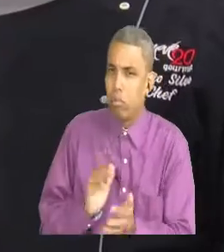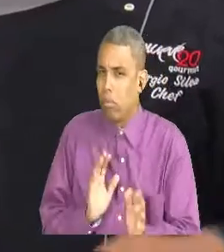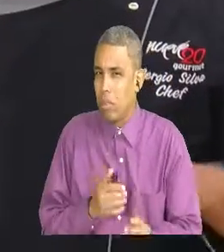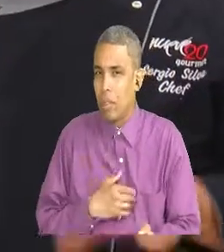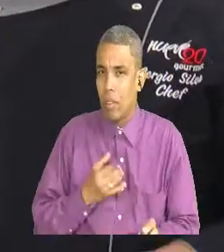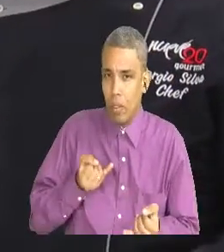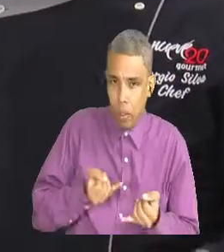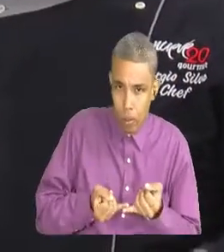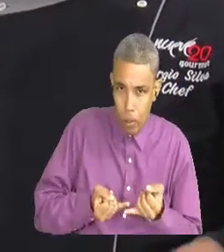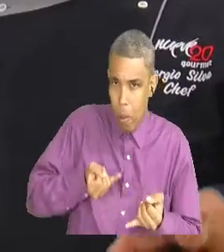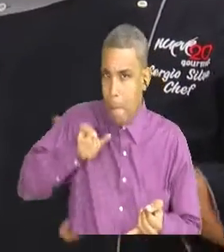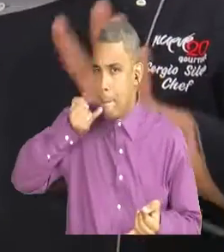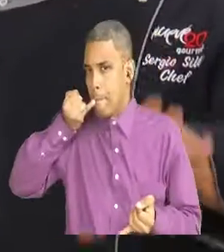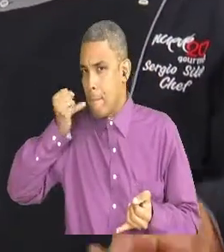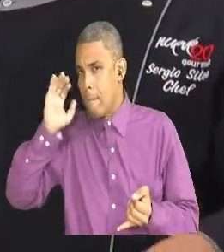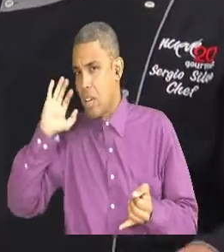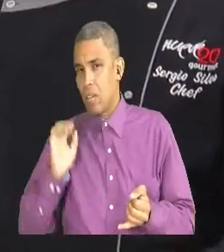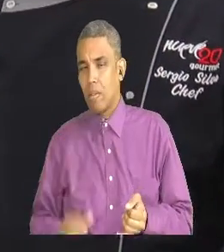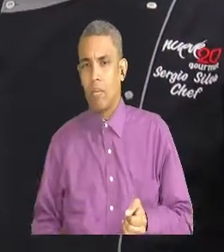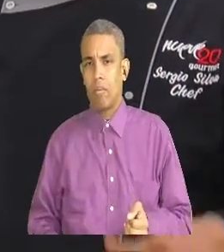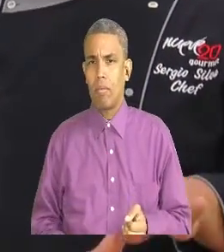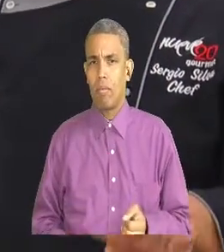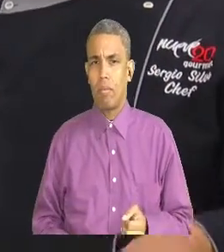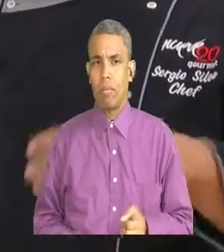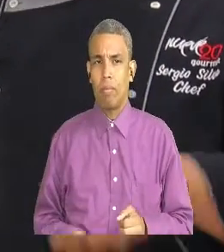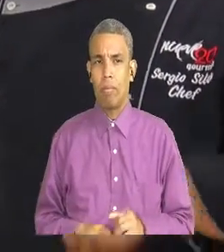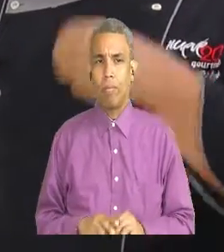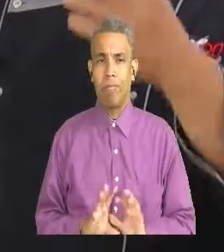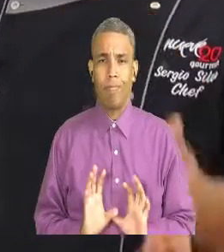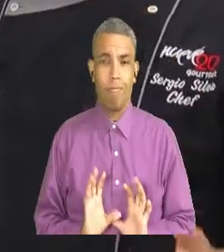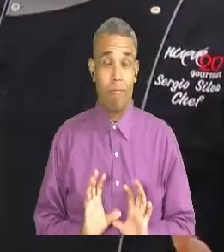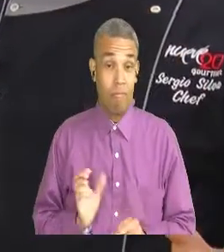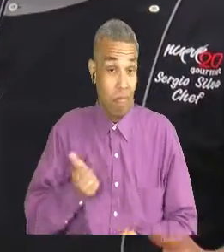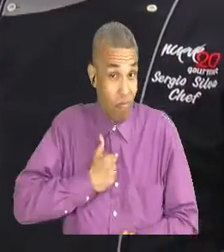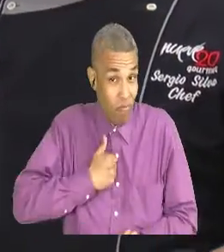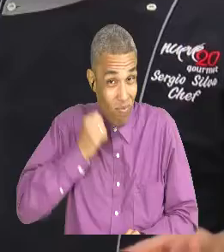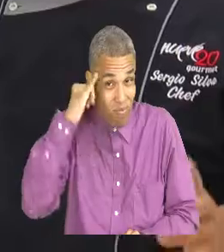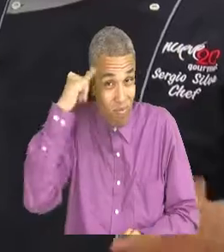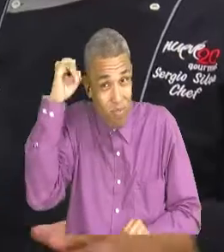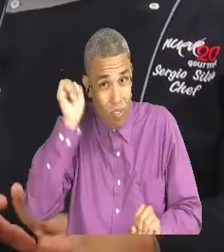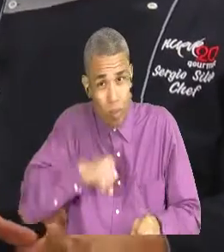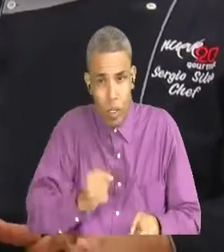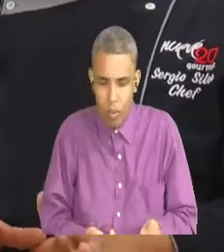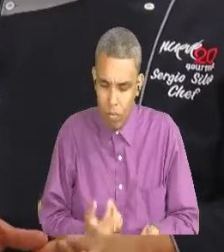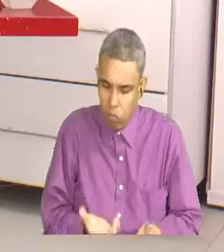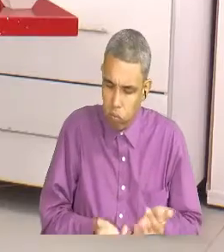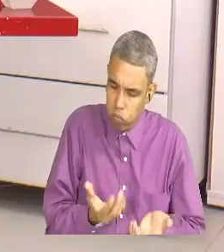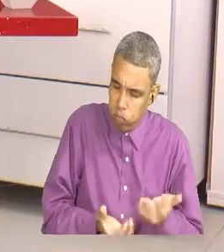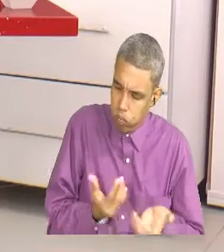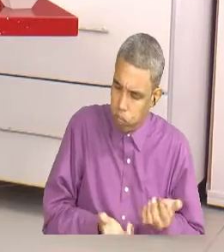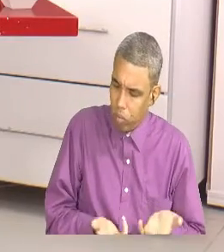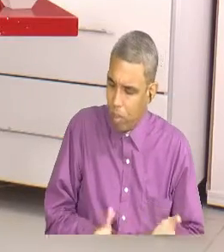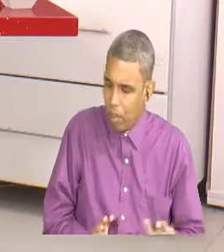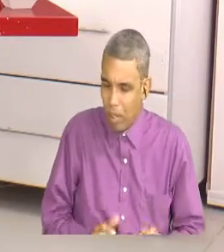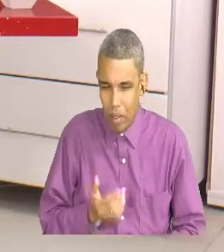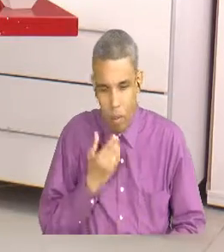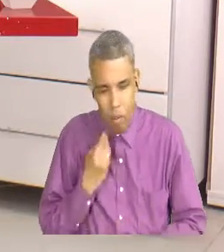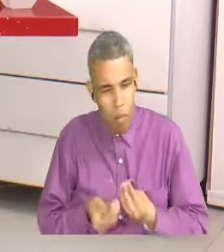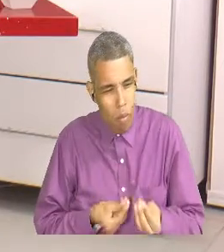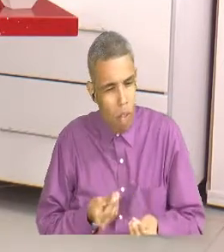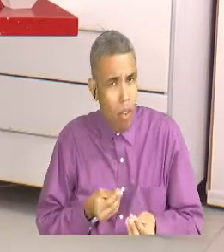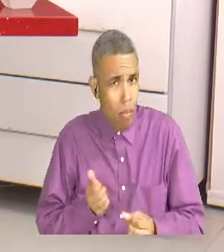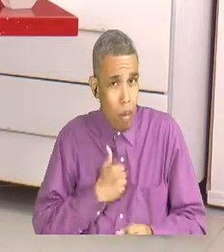dicho, en la cocina ya todo está creado, lo que hay es que innovarla. Por ejemplo, en el restaurante tenemos, y creo que lo